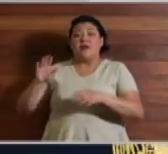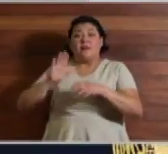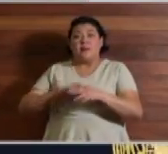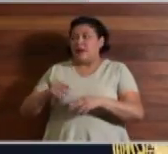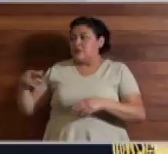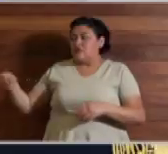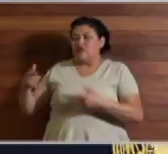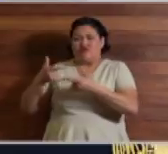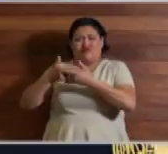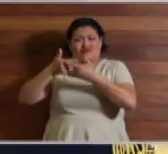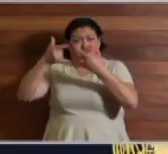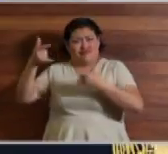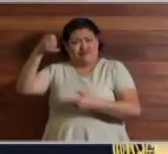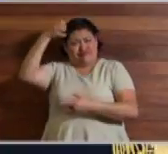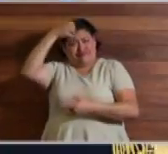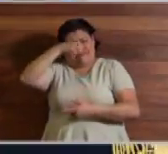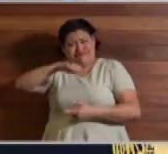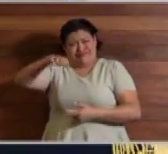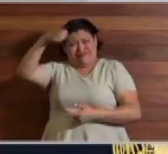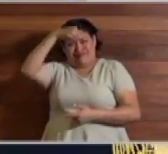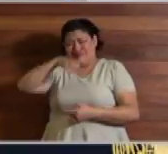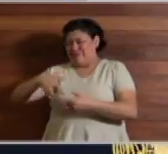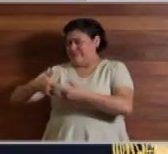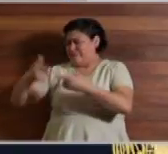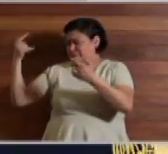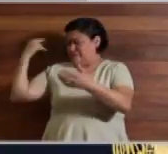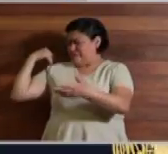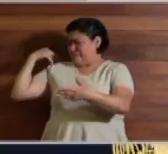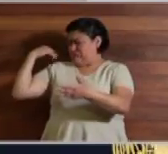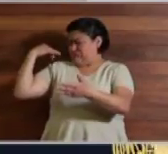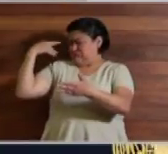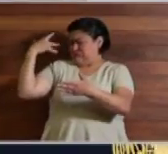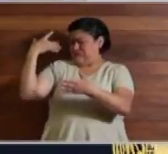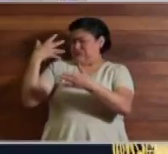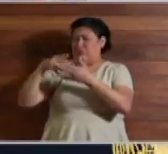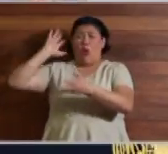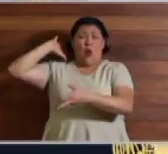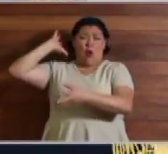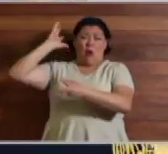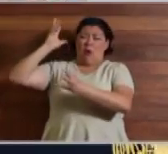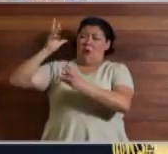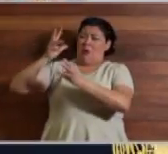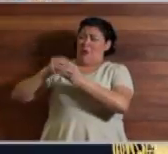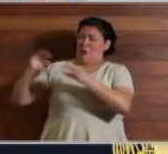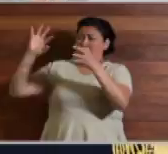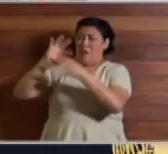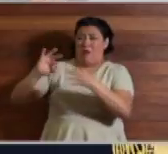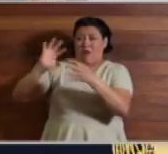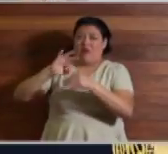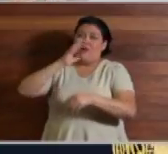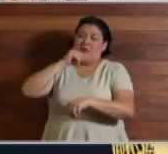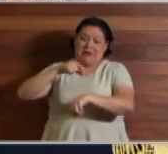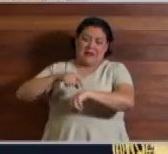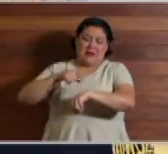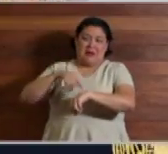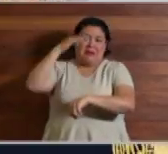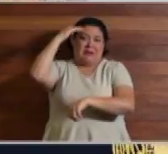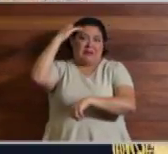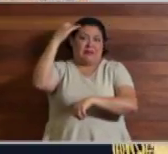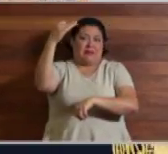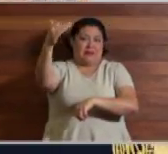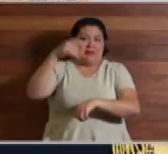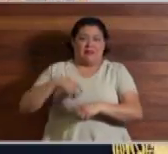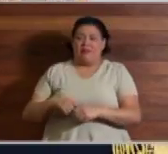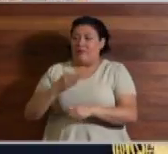tiempo con todos los logros académicos y todo el trabajo desarrollado por nuestros invitados. En primer término,